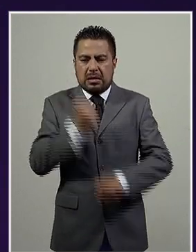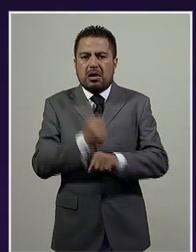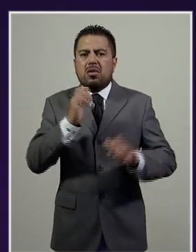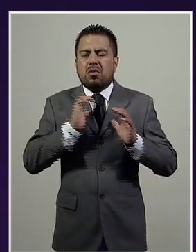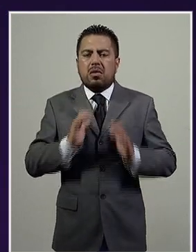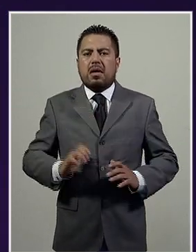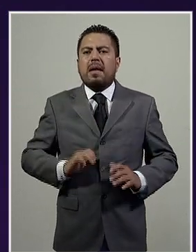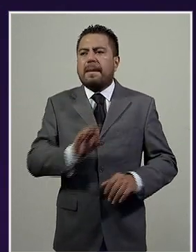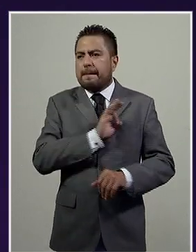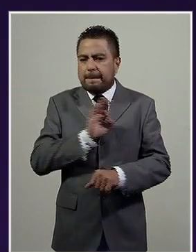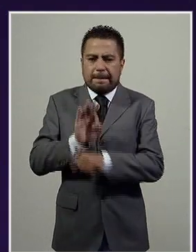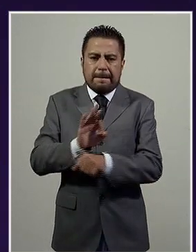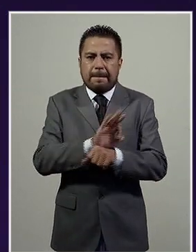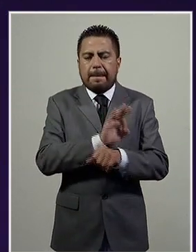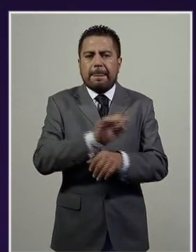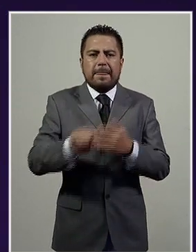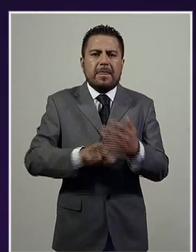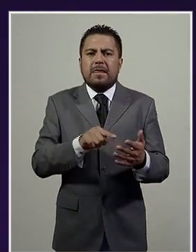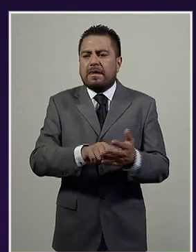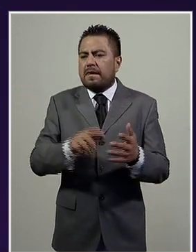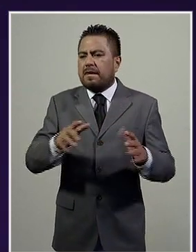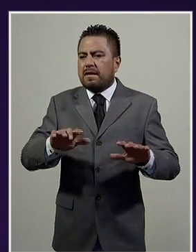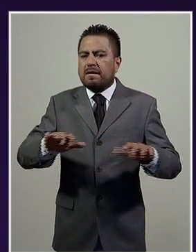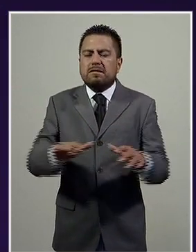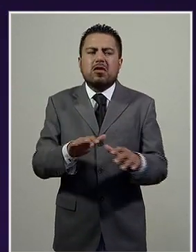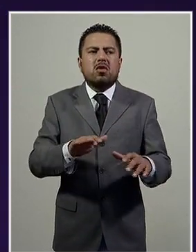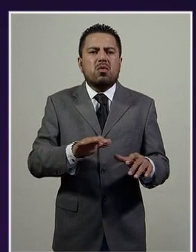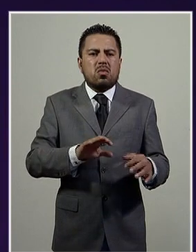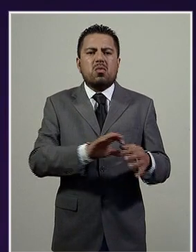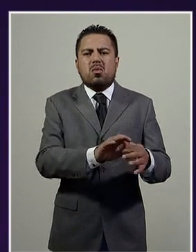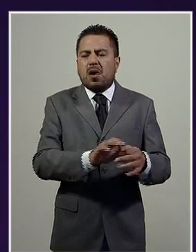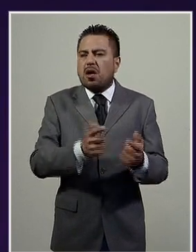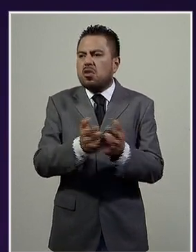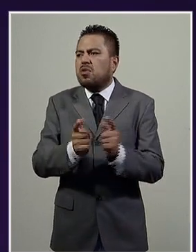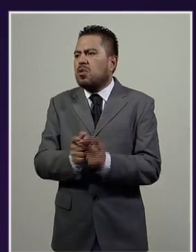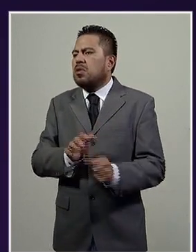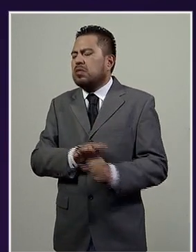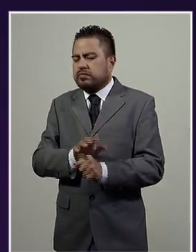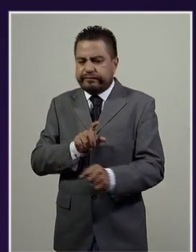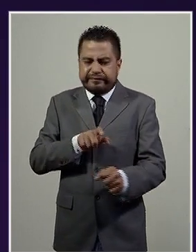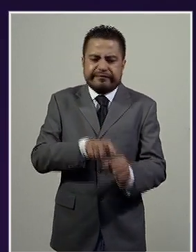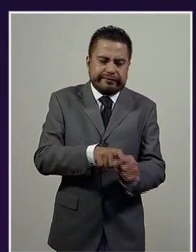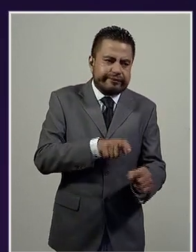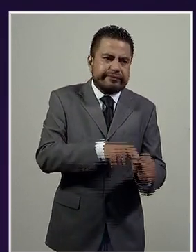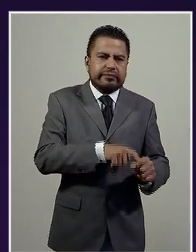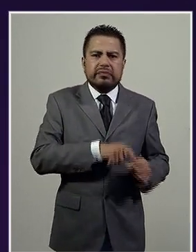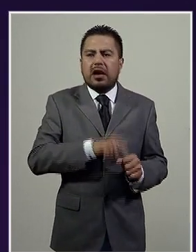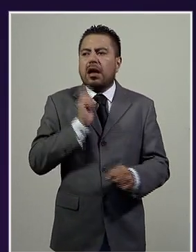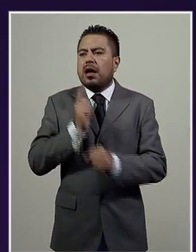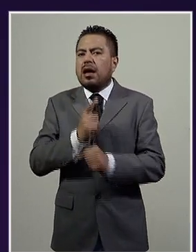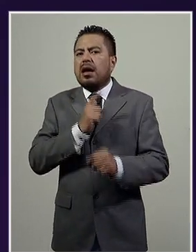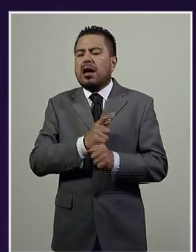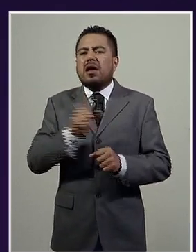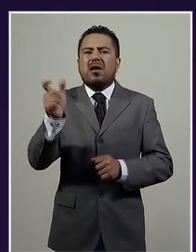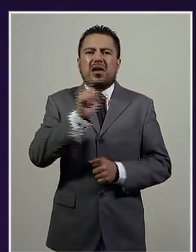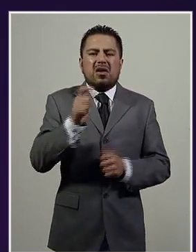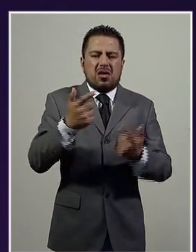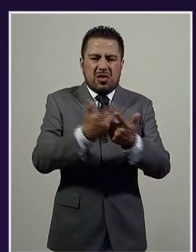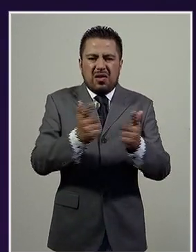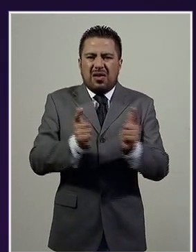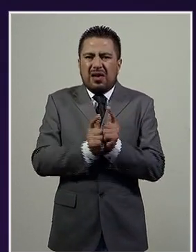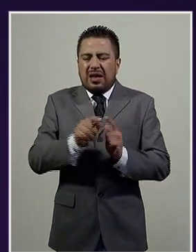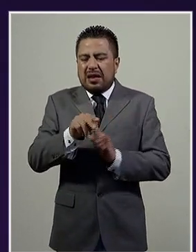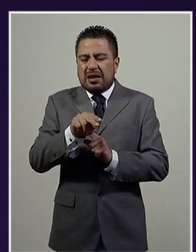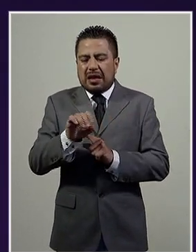cuerpos también defendían territorio, marcaban también de dónde pertenecían, ¿no? Y a la hora de que vemos por ahí con grupos